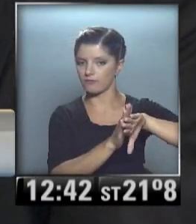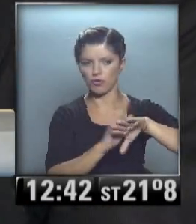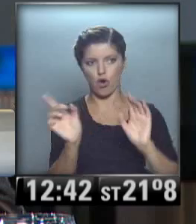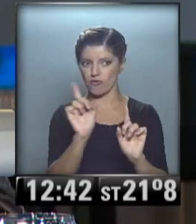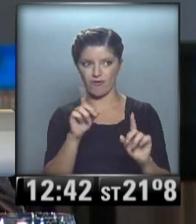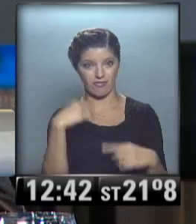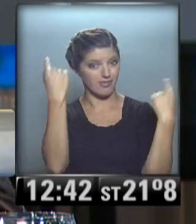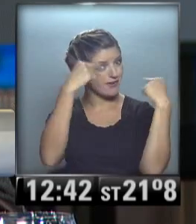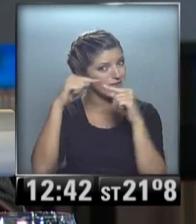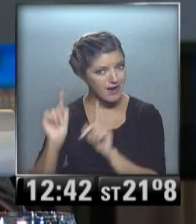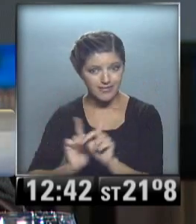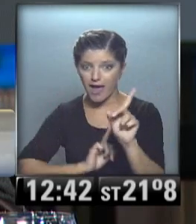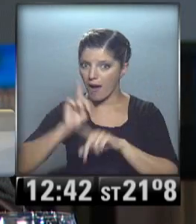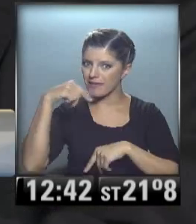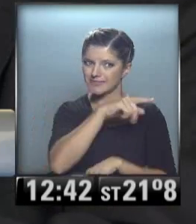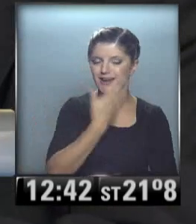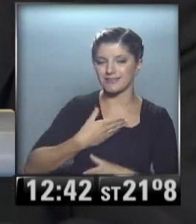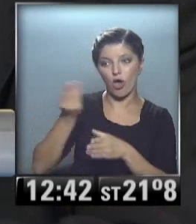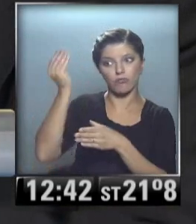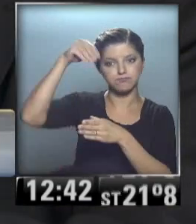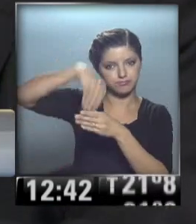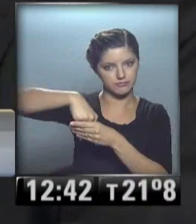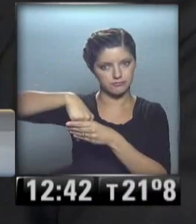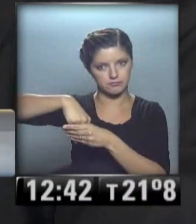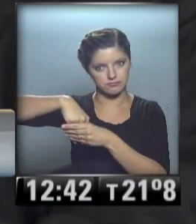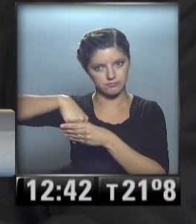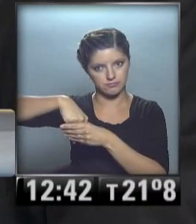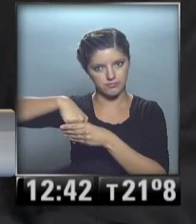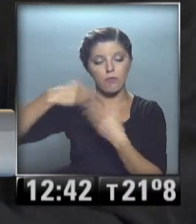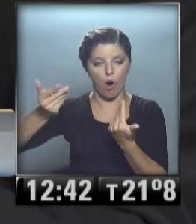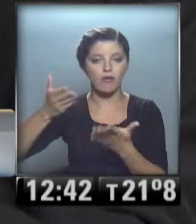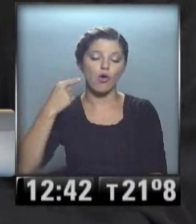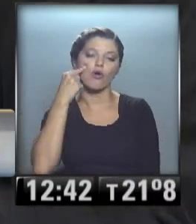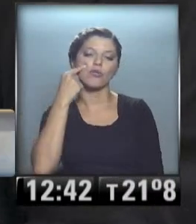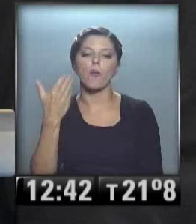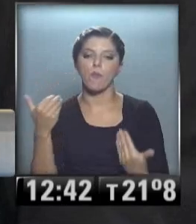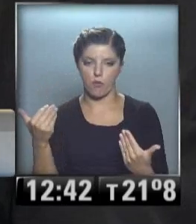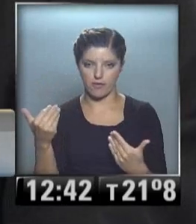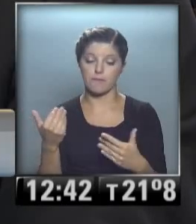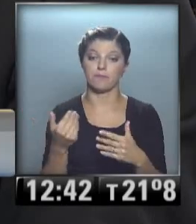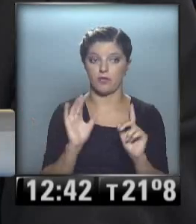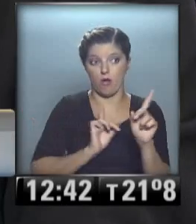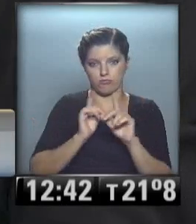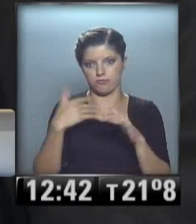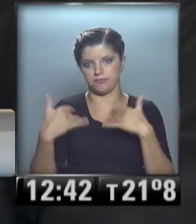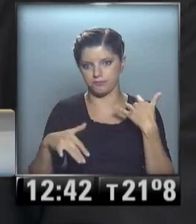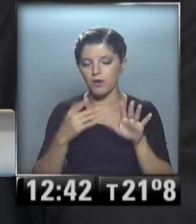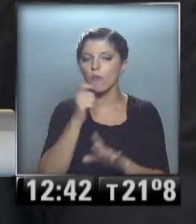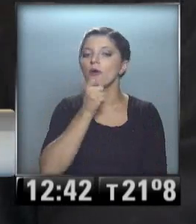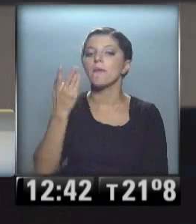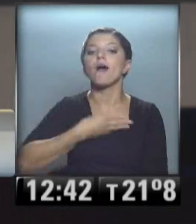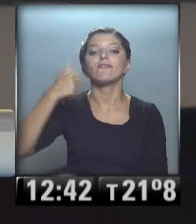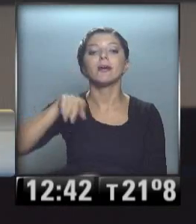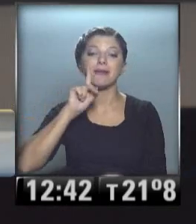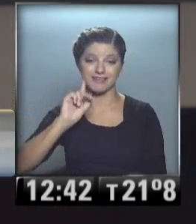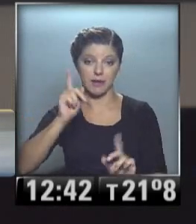Estado. Al contrario, en muchos casos, la intervención del Estado es el que posibilita este tipo de control. Y en muchos casos relevantes, digamos. El Fondo Monetario Internacional